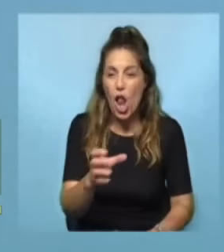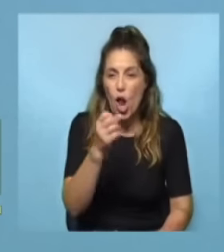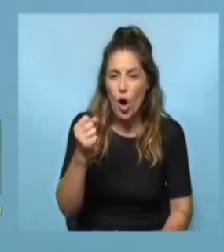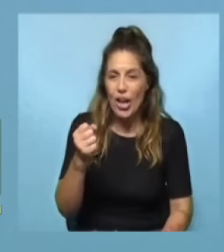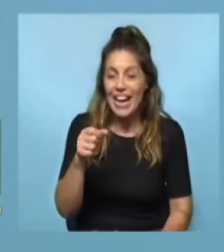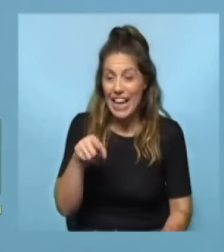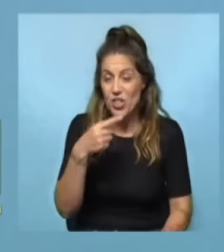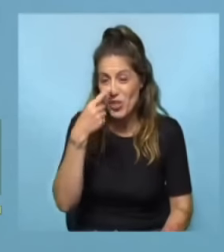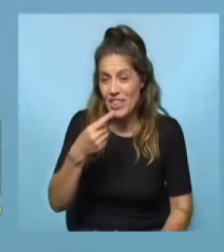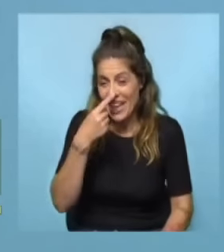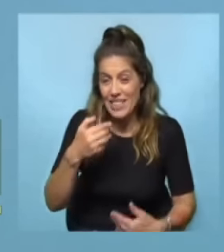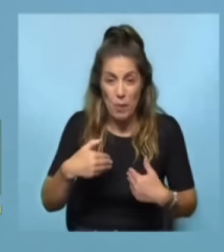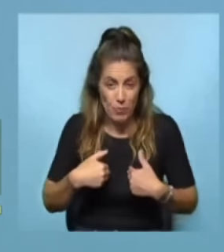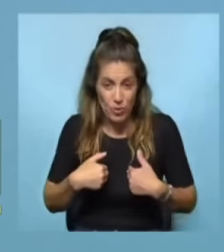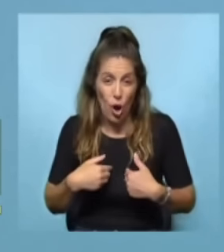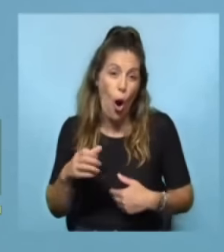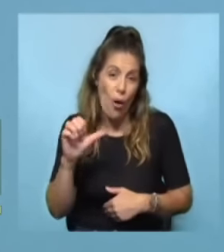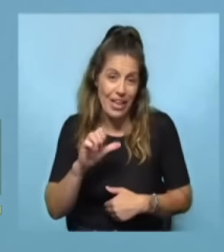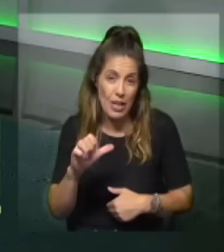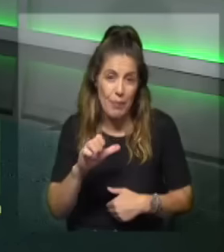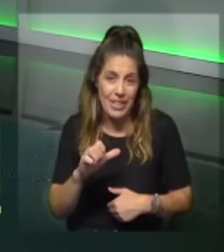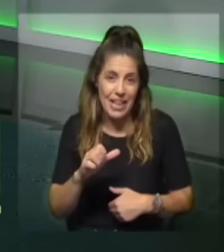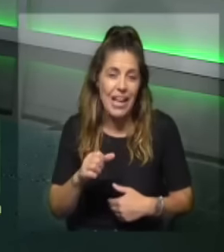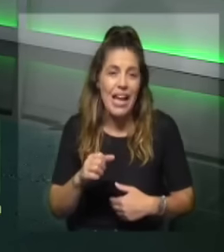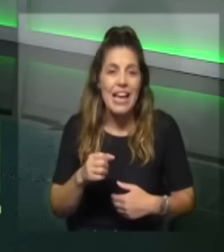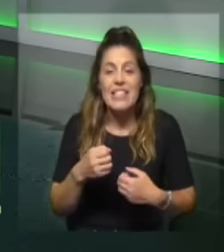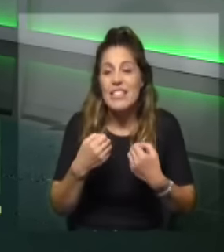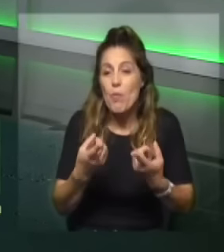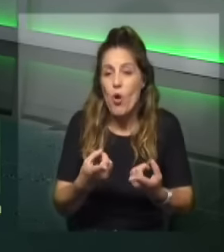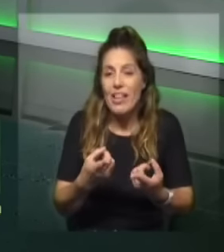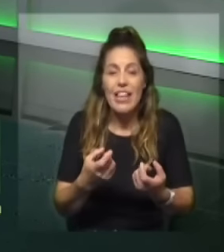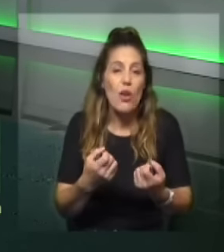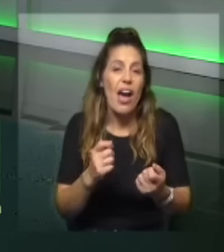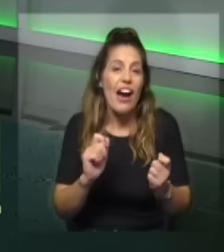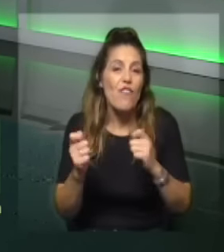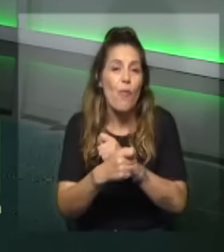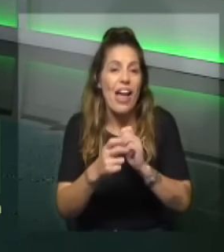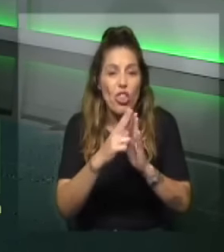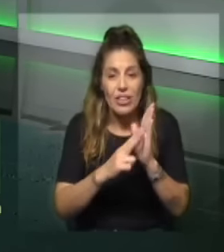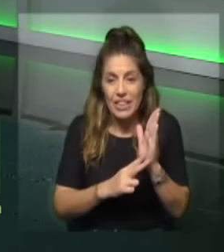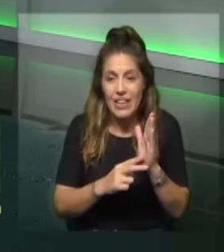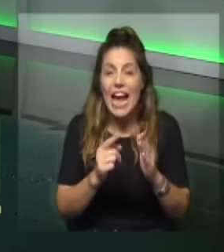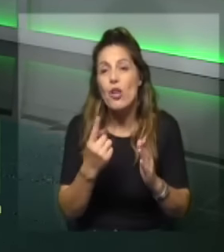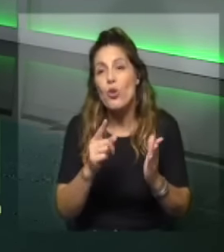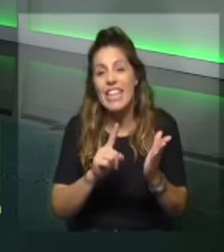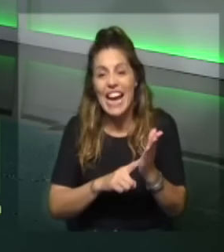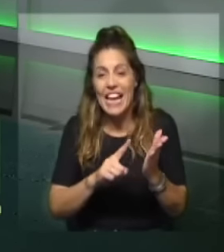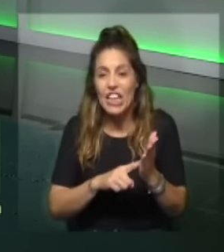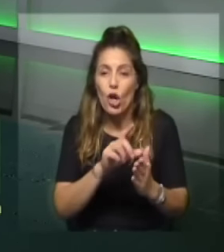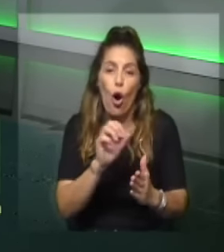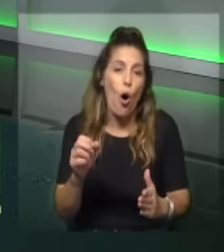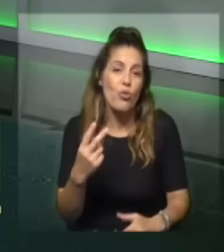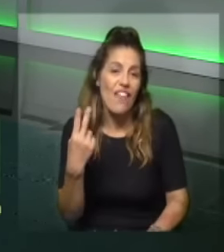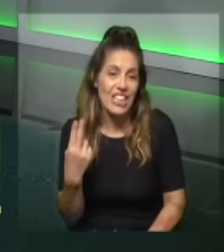esos intereses que tienen se reflejen en una modificación normativa en un decreto en una habilitación en la